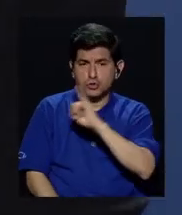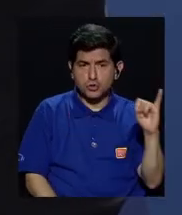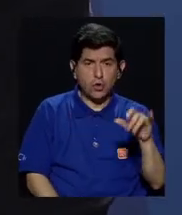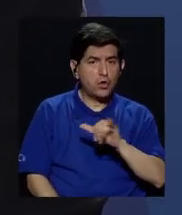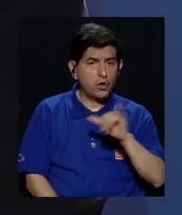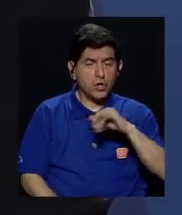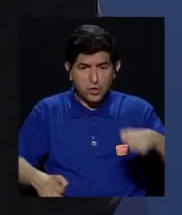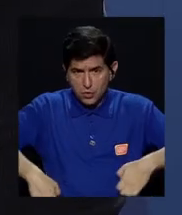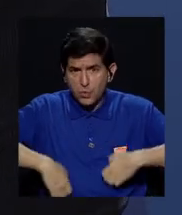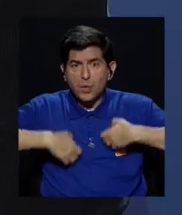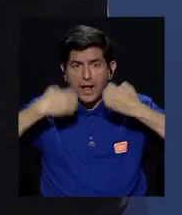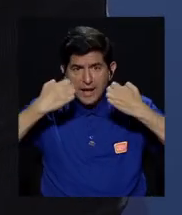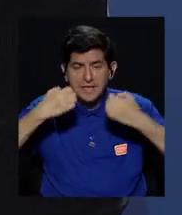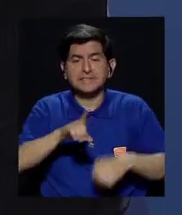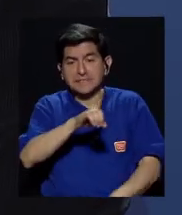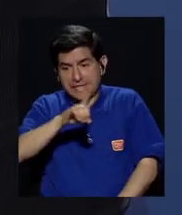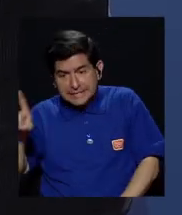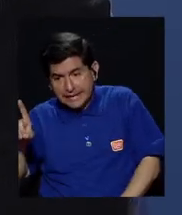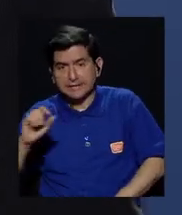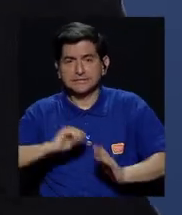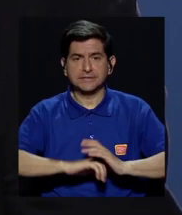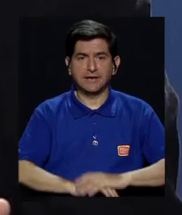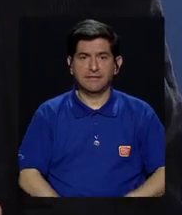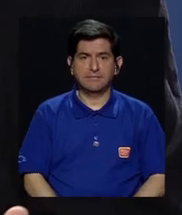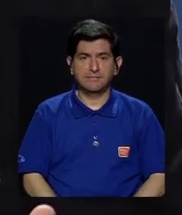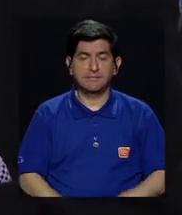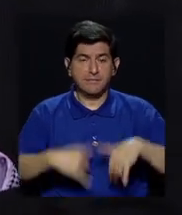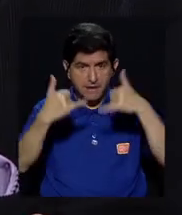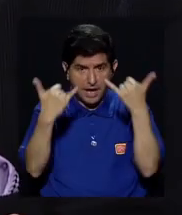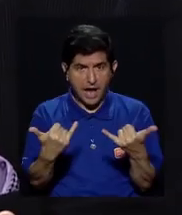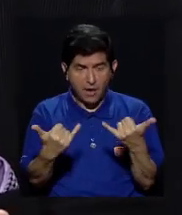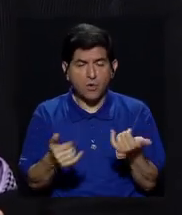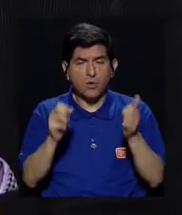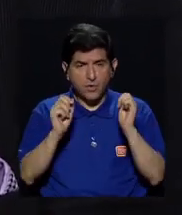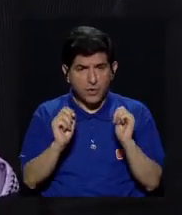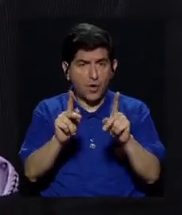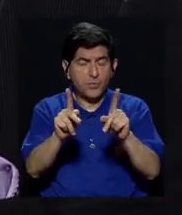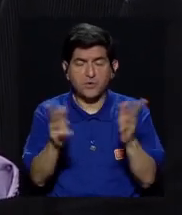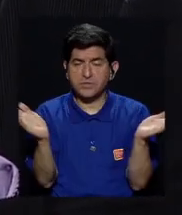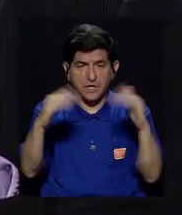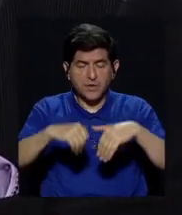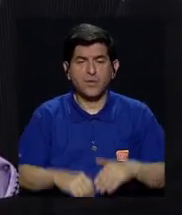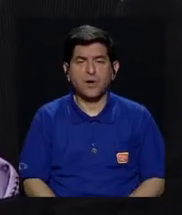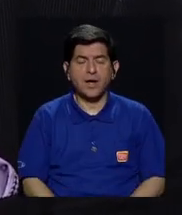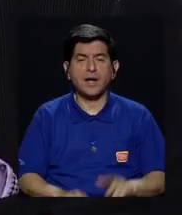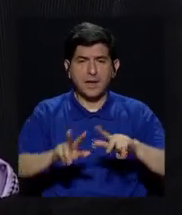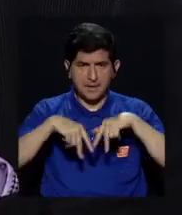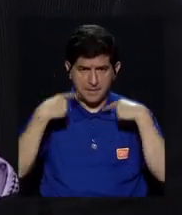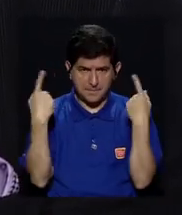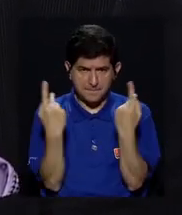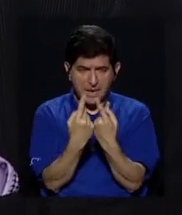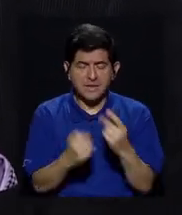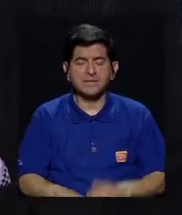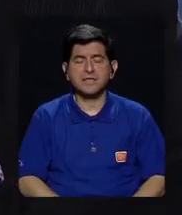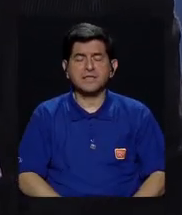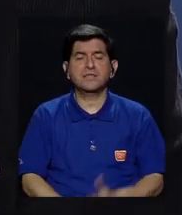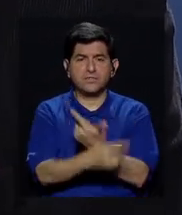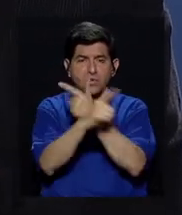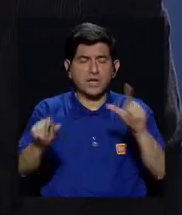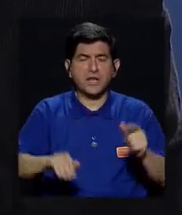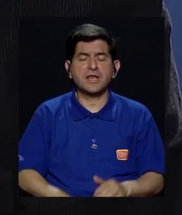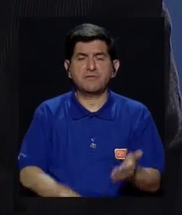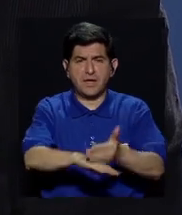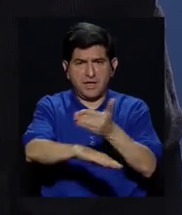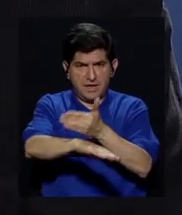existe progresismo de derecha en esta ocasión no tuvimos la oportunidad porque el candidato del partido liberal progresista es el